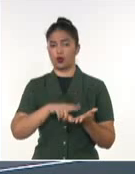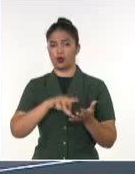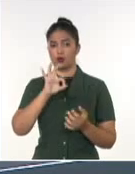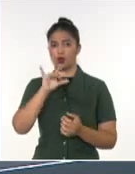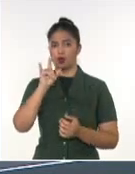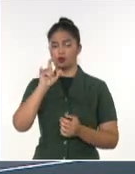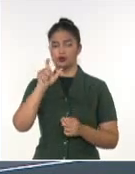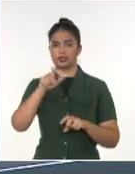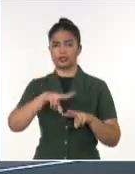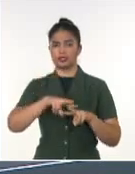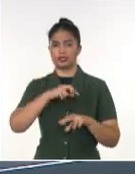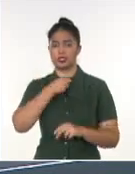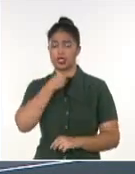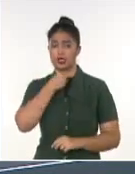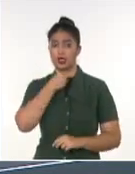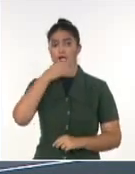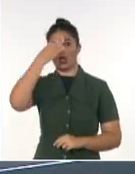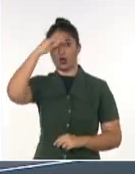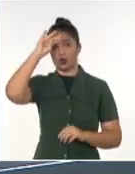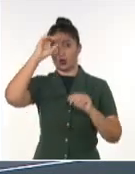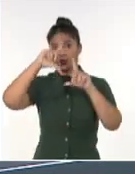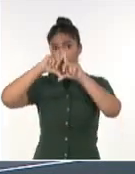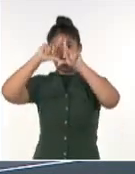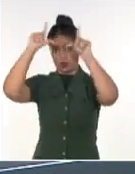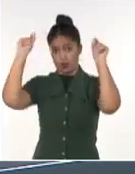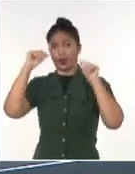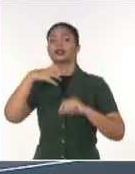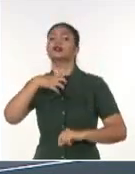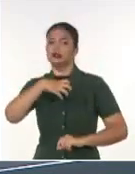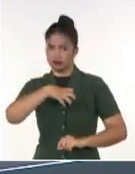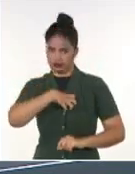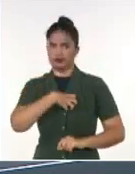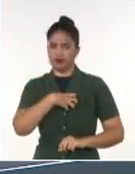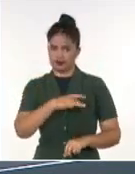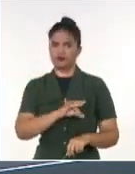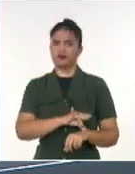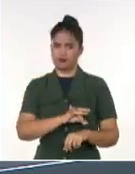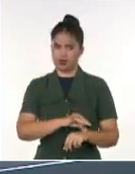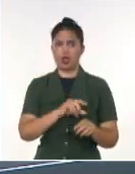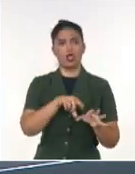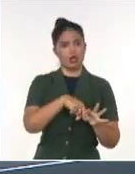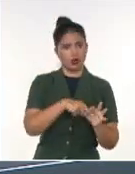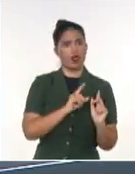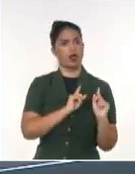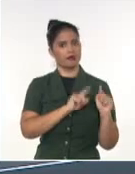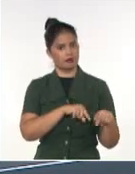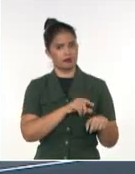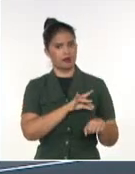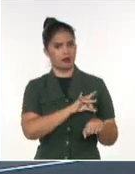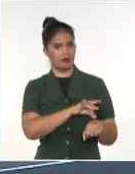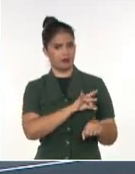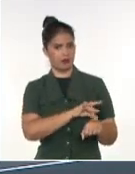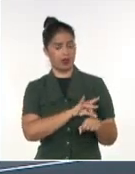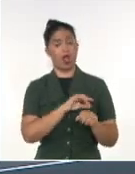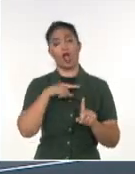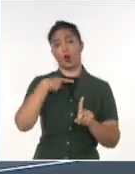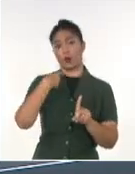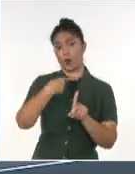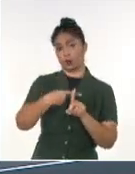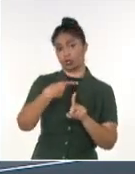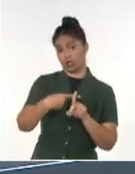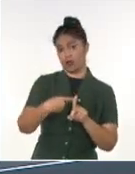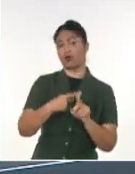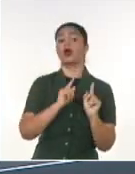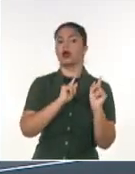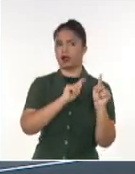15 provincias del país y en municipio especial Isla de la Juventud. Y tenemos casos sospechosos y confirmados en todo el territorio nacional. Por lo tanto, la transmisión activa